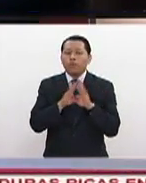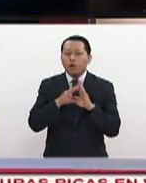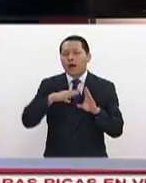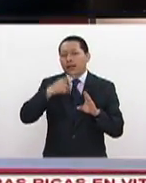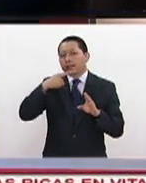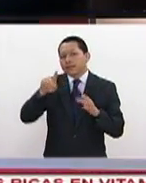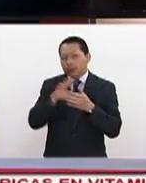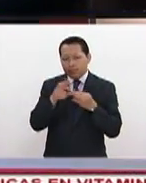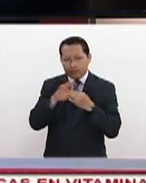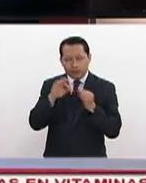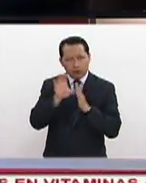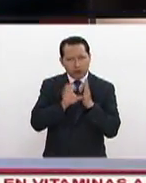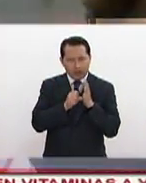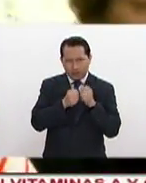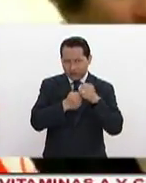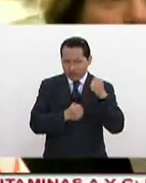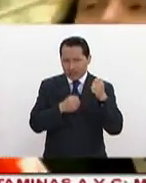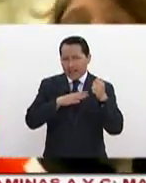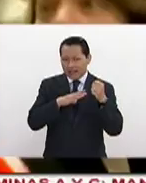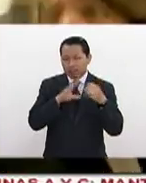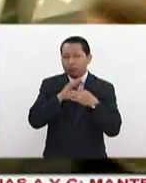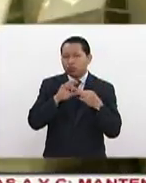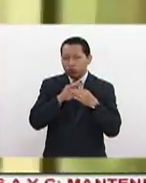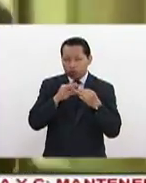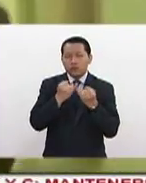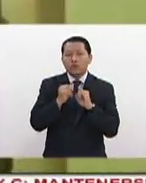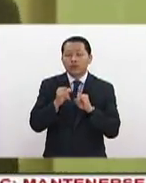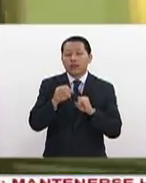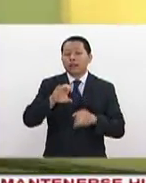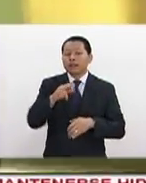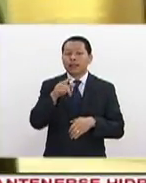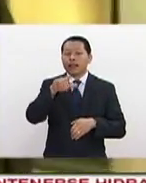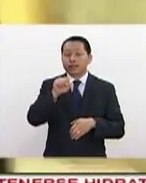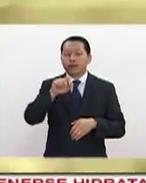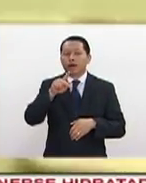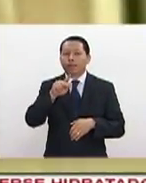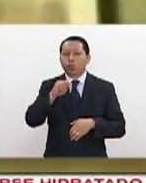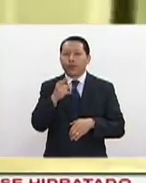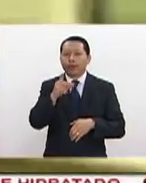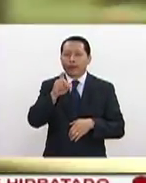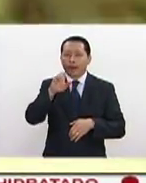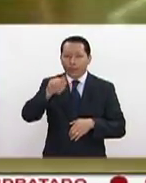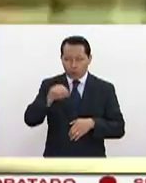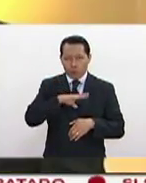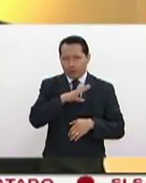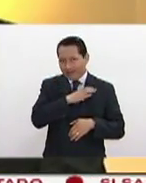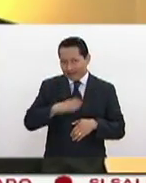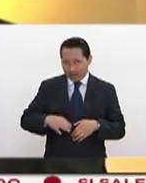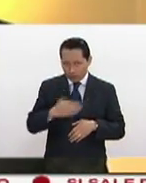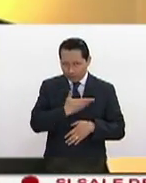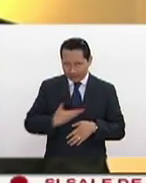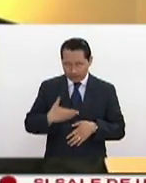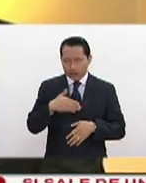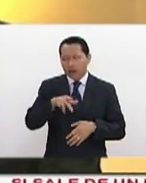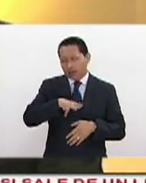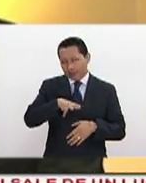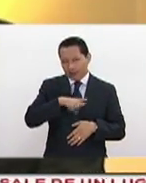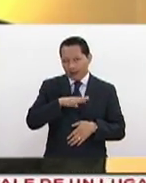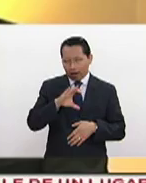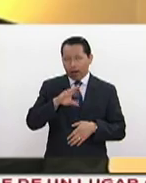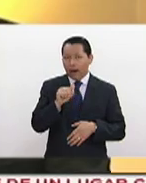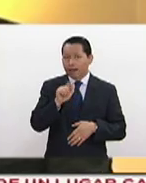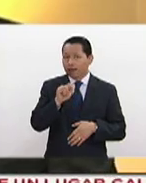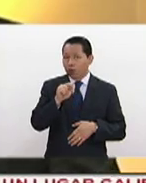ante el Tribunal Constitucional la decisión de que el independentista Carles Puigdemont sea candidato a la presidencia de la Generalitat